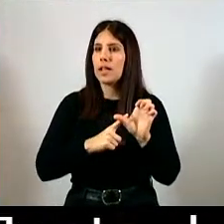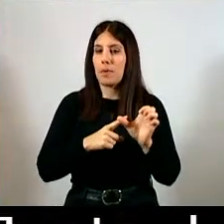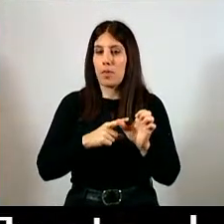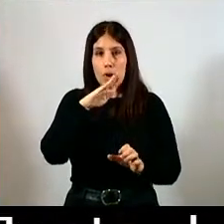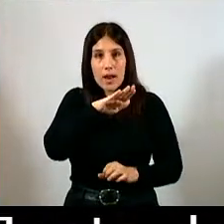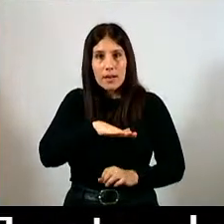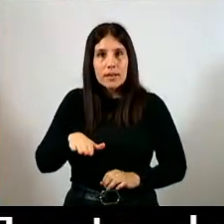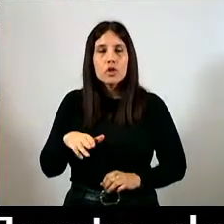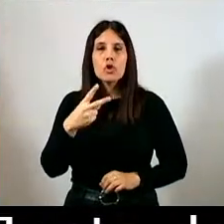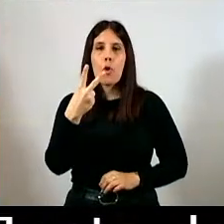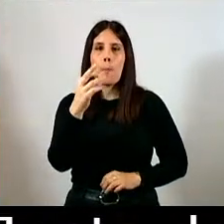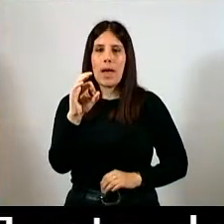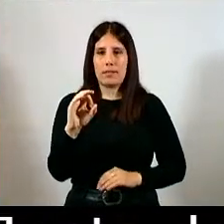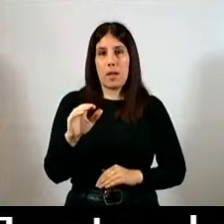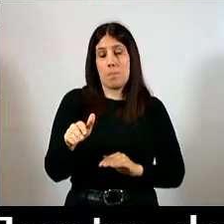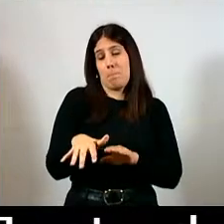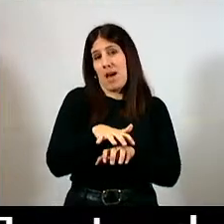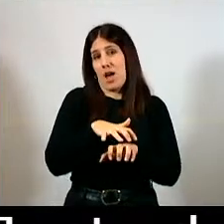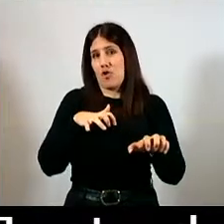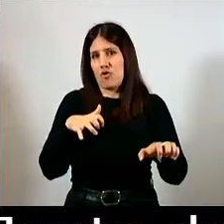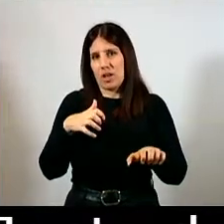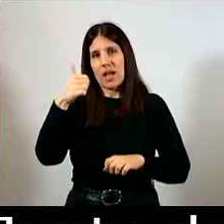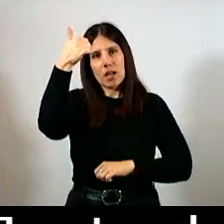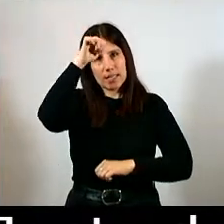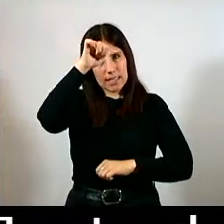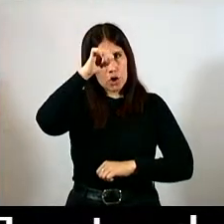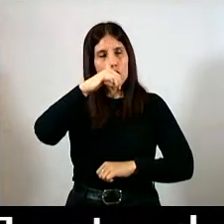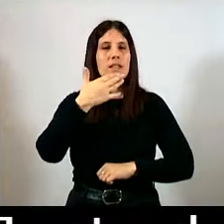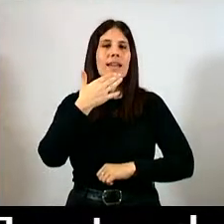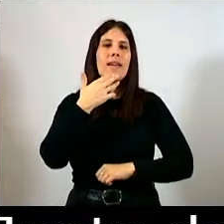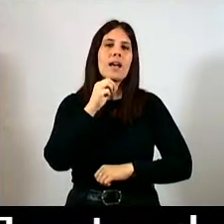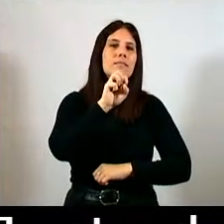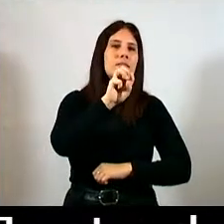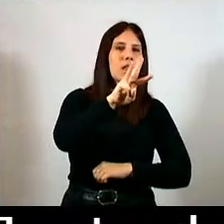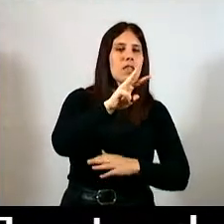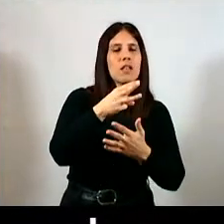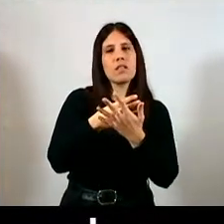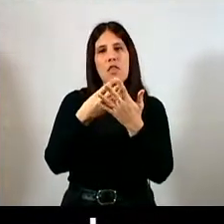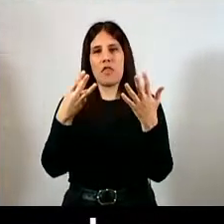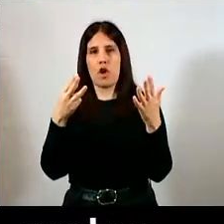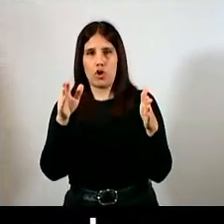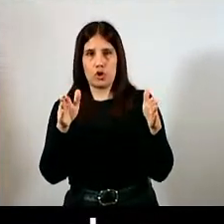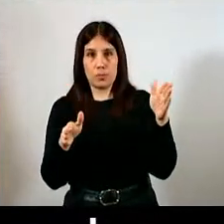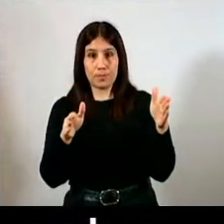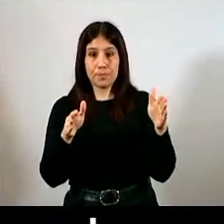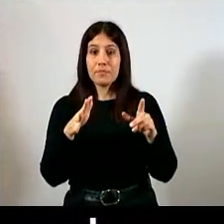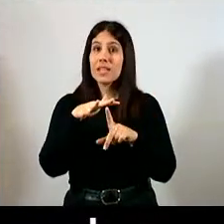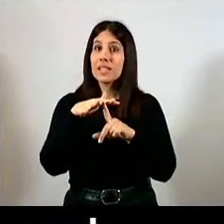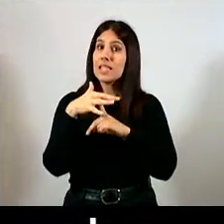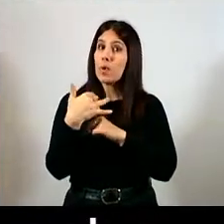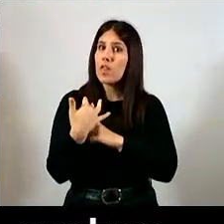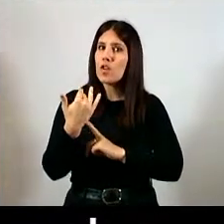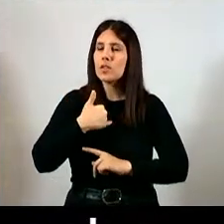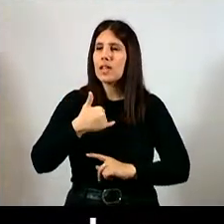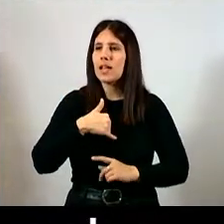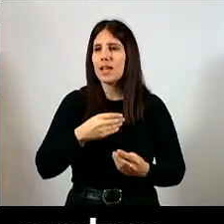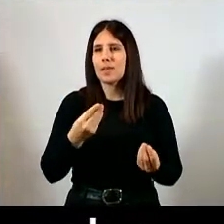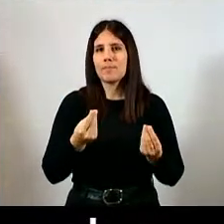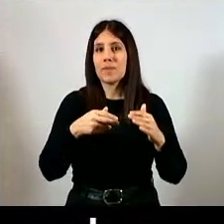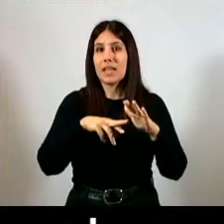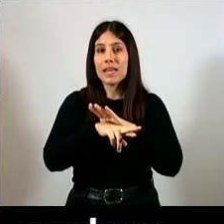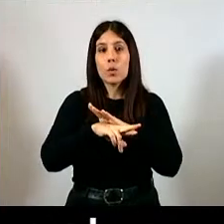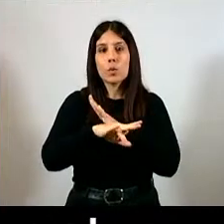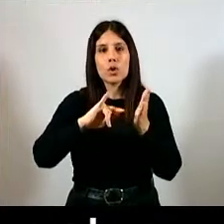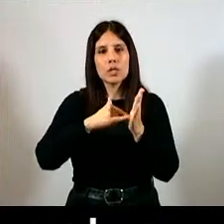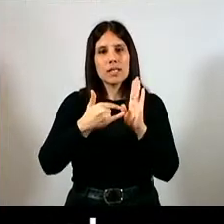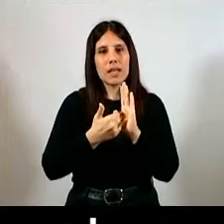menores, en su mayoría varones de entre 13 y 18 años. Esta situación está generando cierta tensión en los recursos del